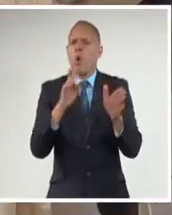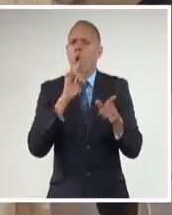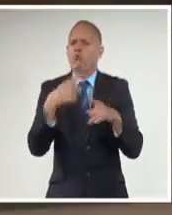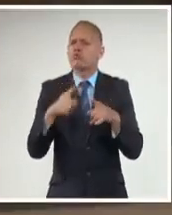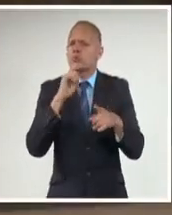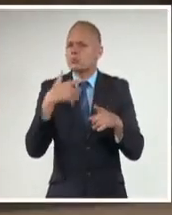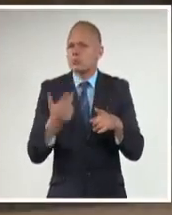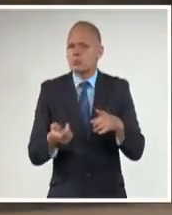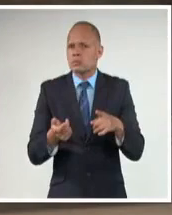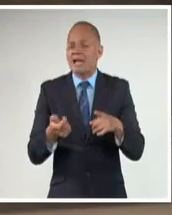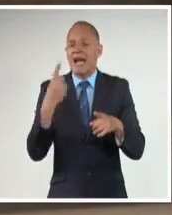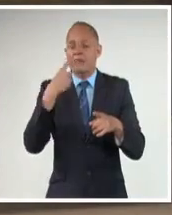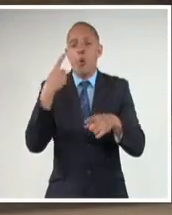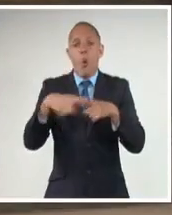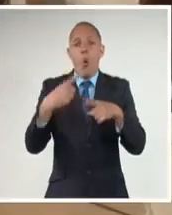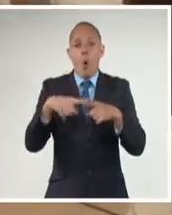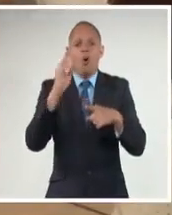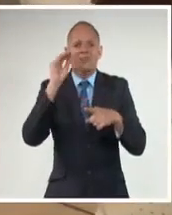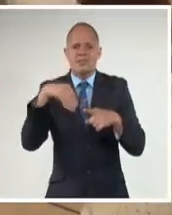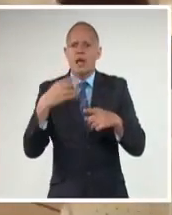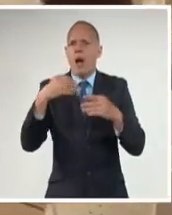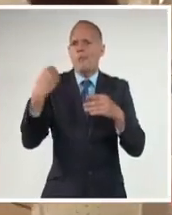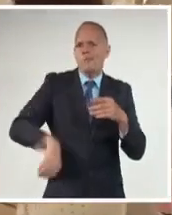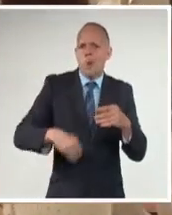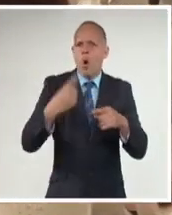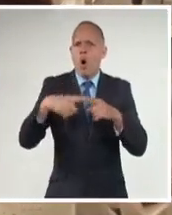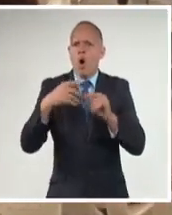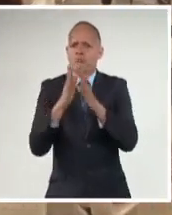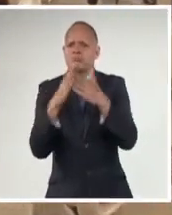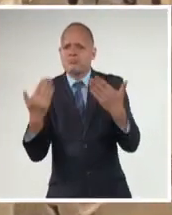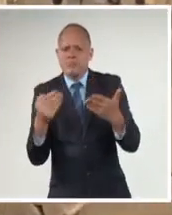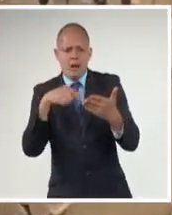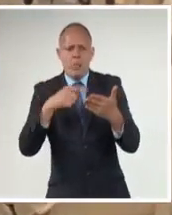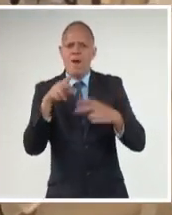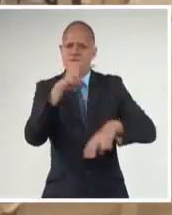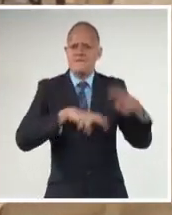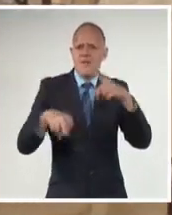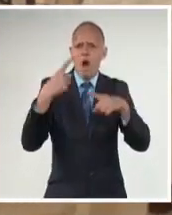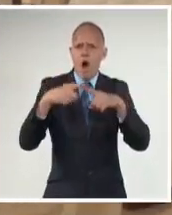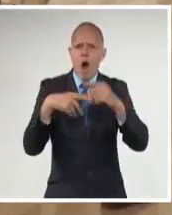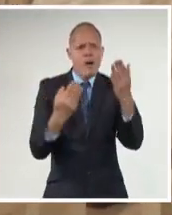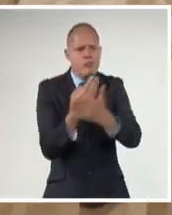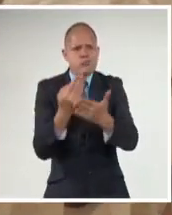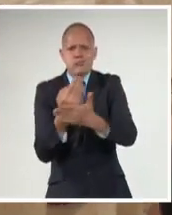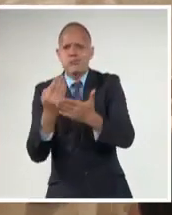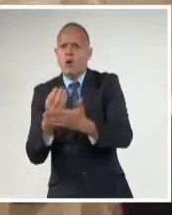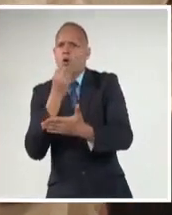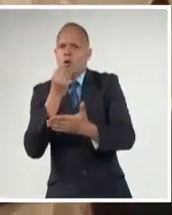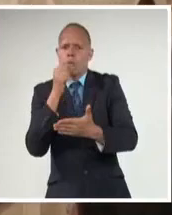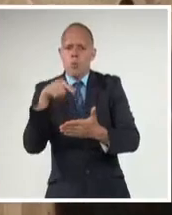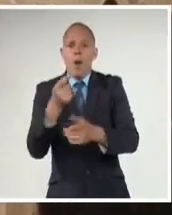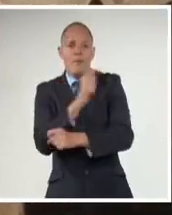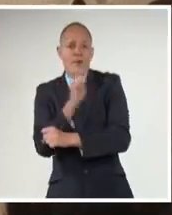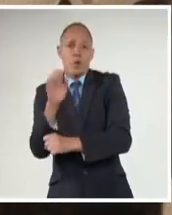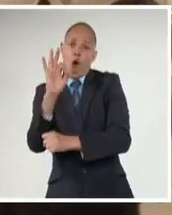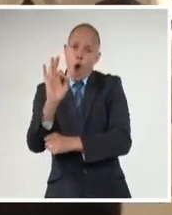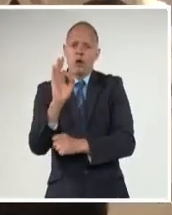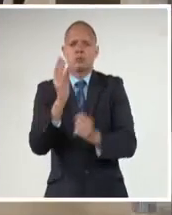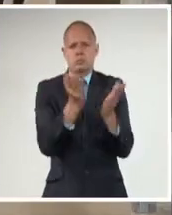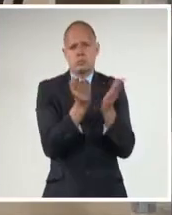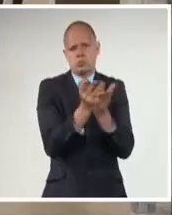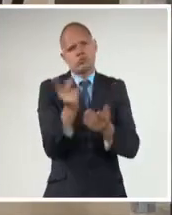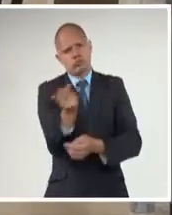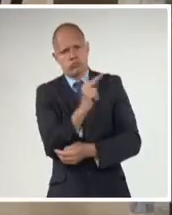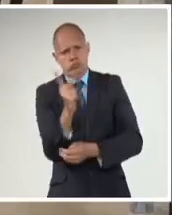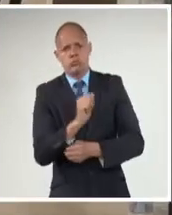más los espacios de publicación de las investigaciones científicas, tanto de estudiantes como de profesores. De cómo enfrentar